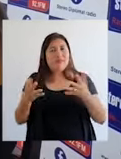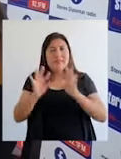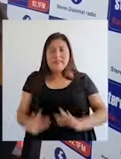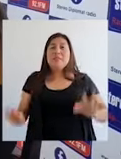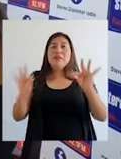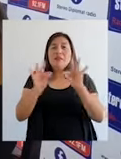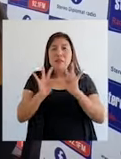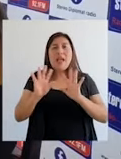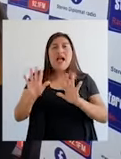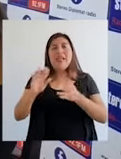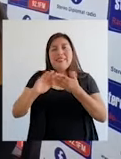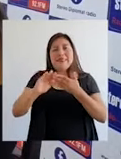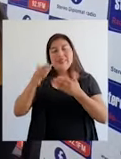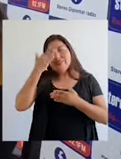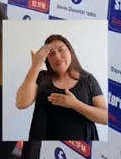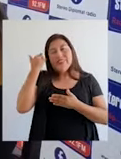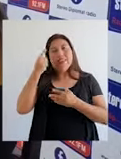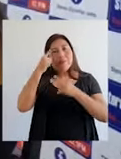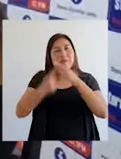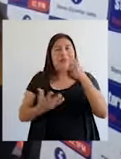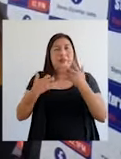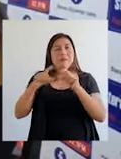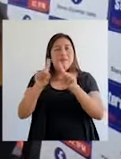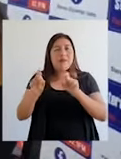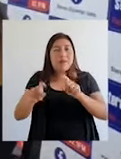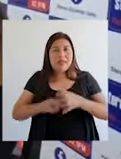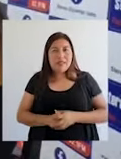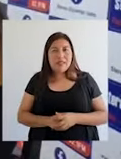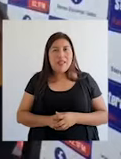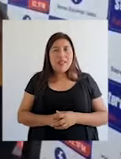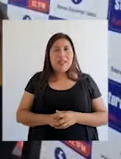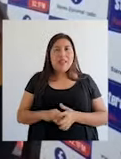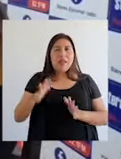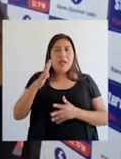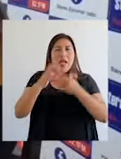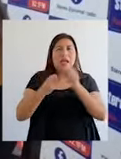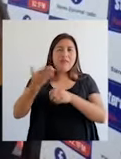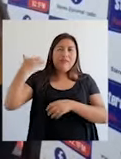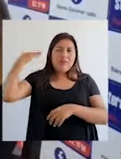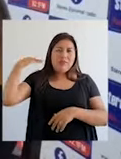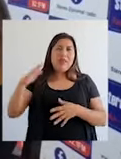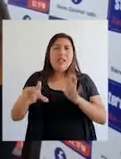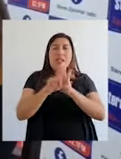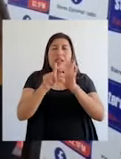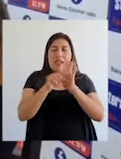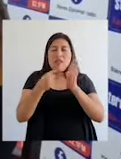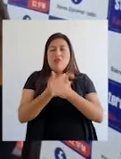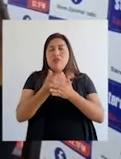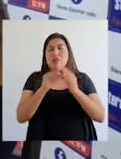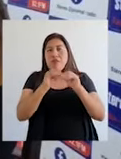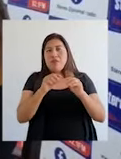eso es importantísimo. Ah, le quería preguntarte que me olvide. Salió en un momento una ley, ya hace varios años, la ley con respecto,